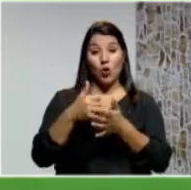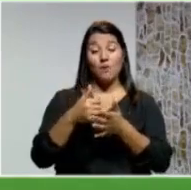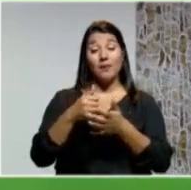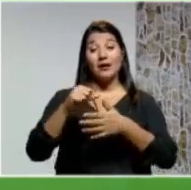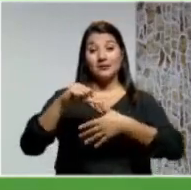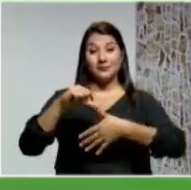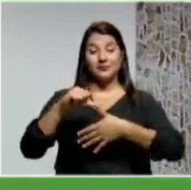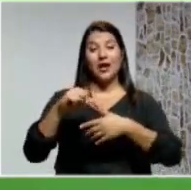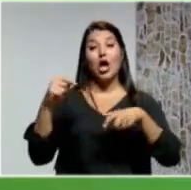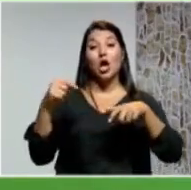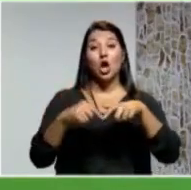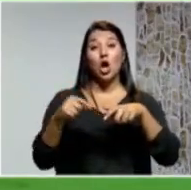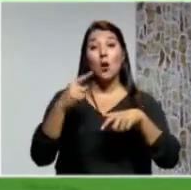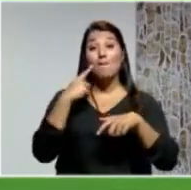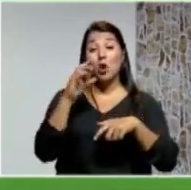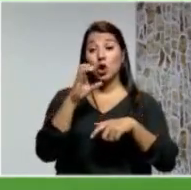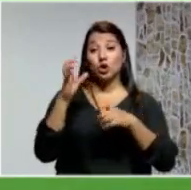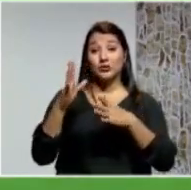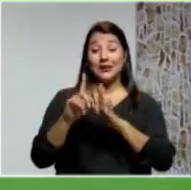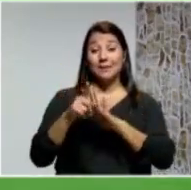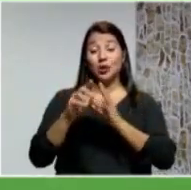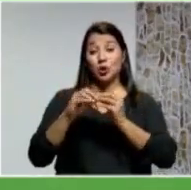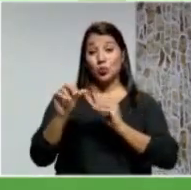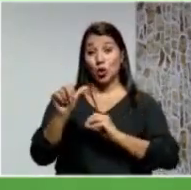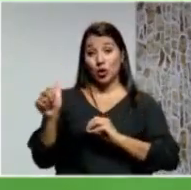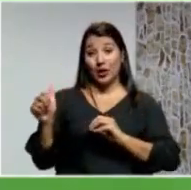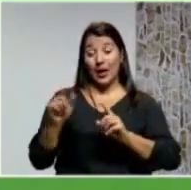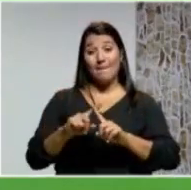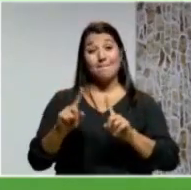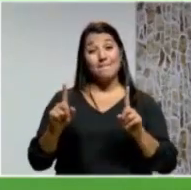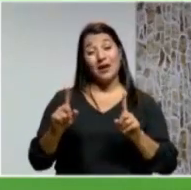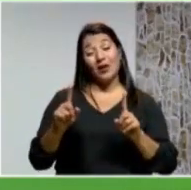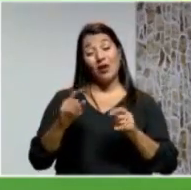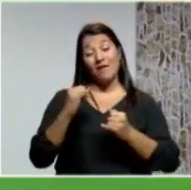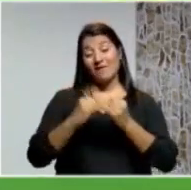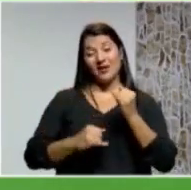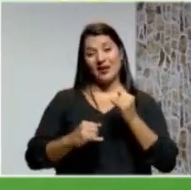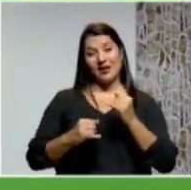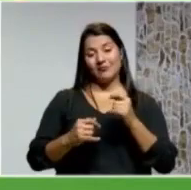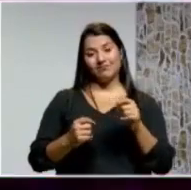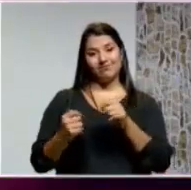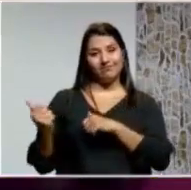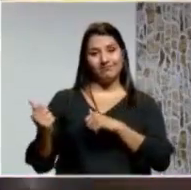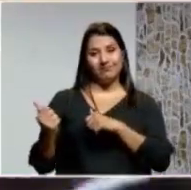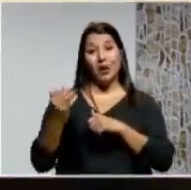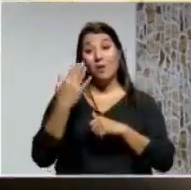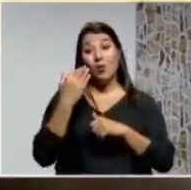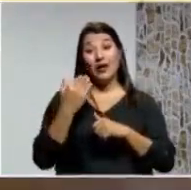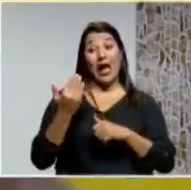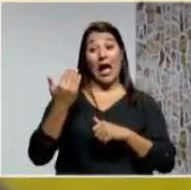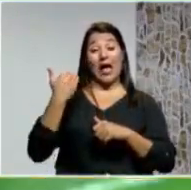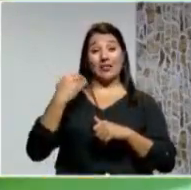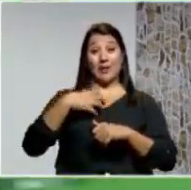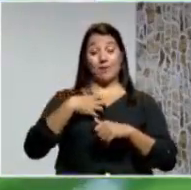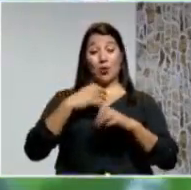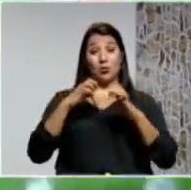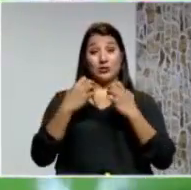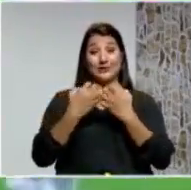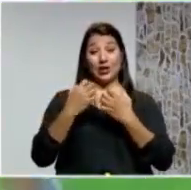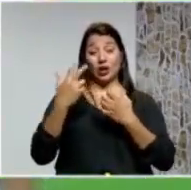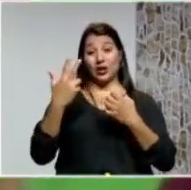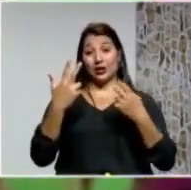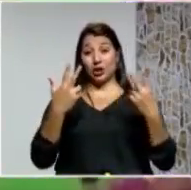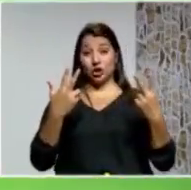Sudamericana. El gol del tico fue al minuto 10, pero el resultado los dejó eliminados, ya que habían perdido de local 3-2. Con este